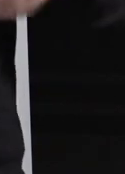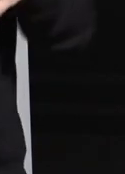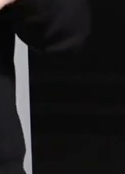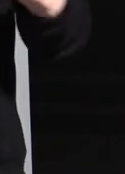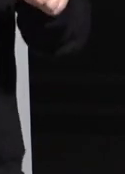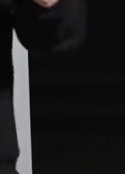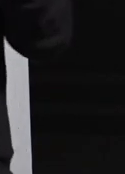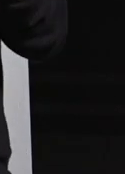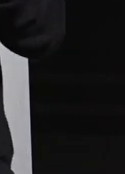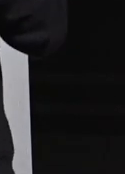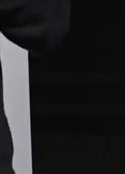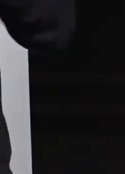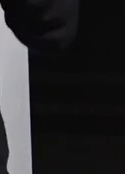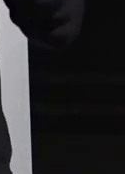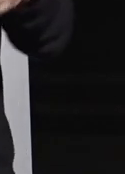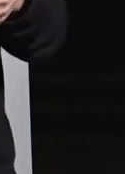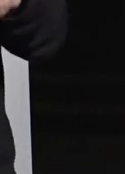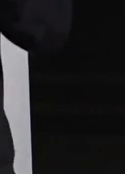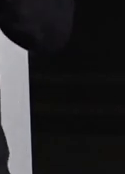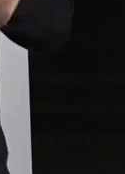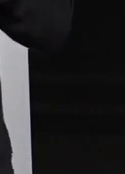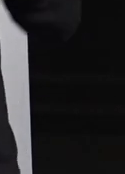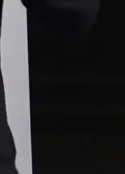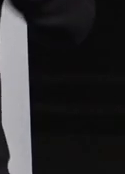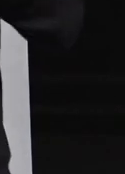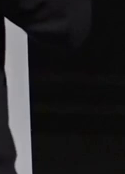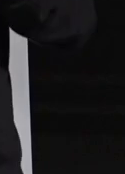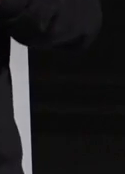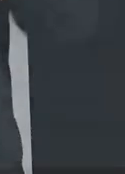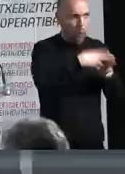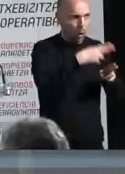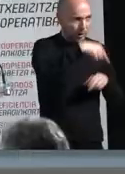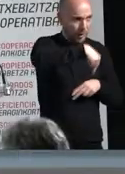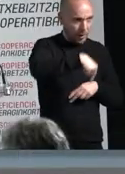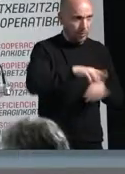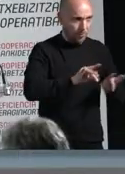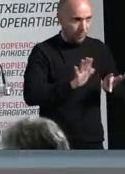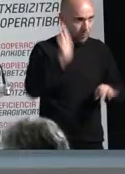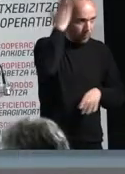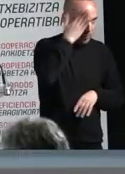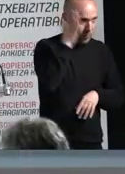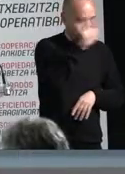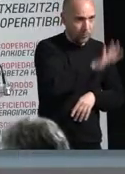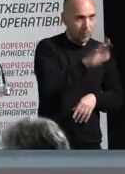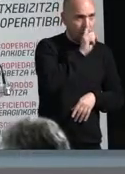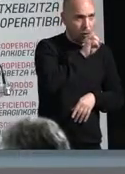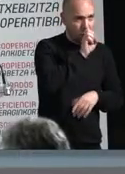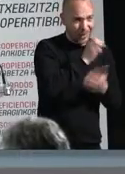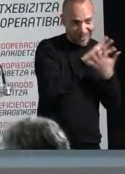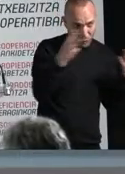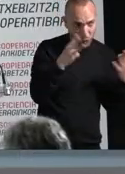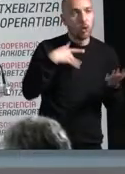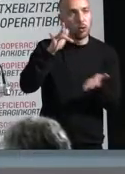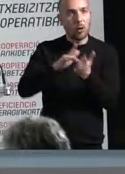travesía de incidencia política aquí en el territorio. Fíjate, ya tuvimos en el 2018 sesiones en el Parlamento de